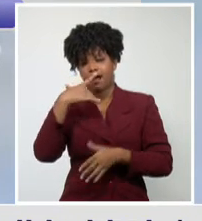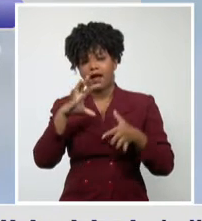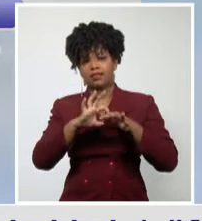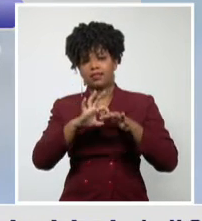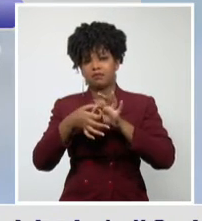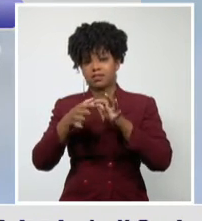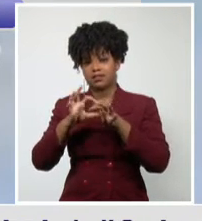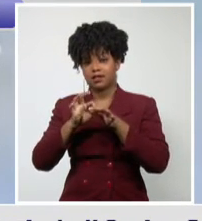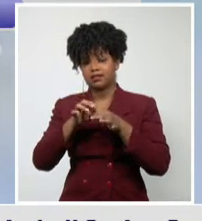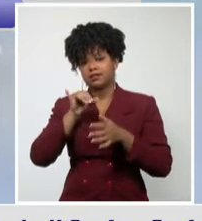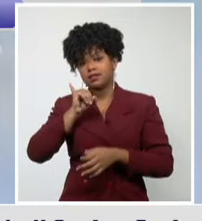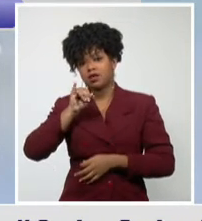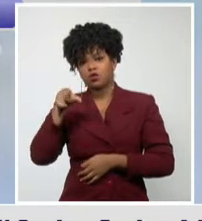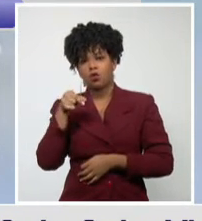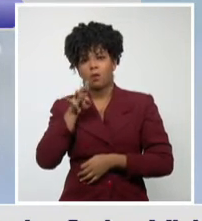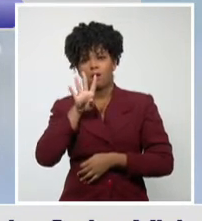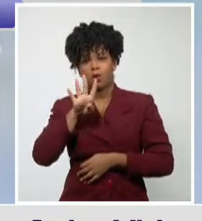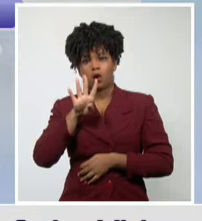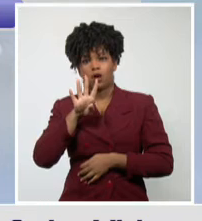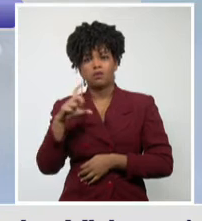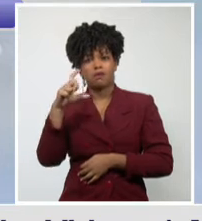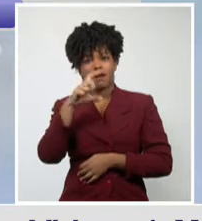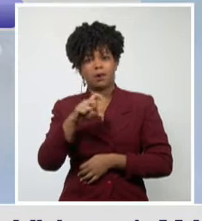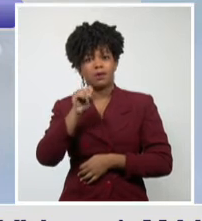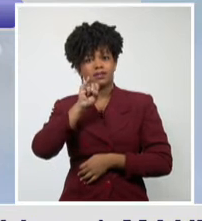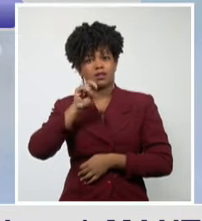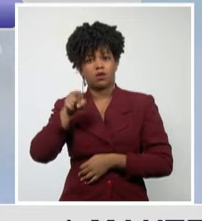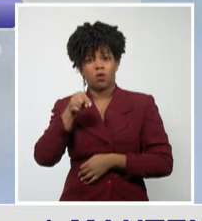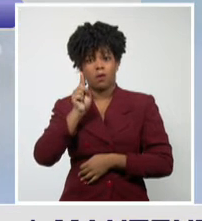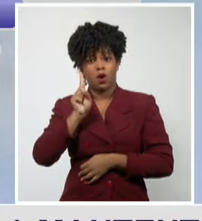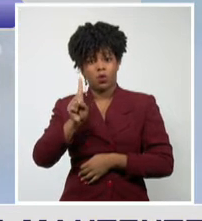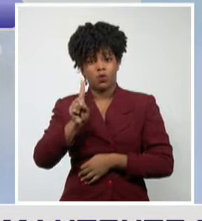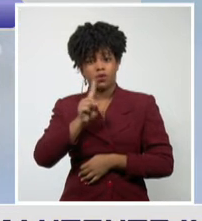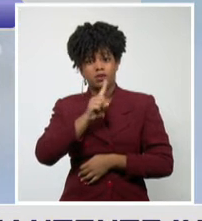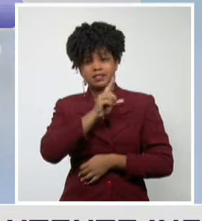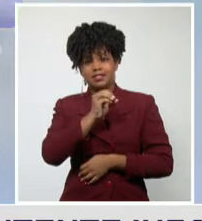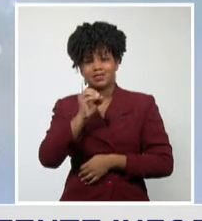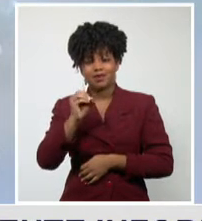6,4, Camagüey 6,1 y Cienfuegos